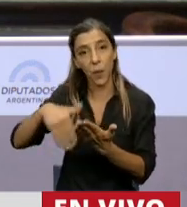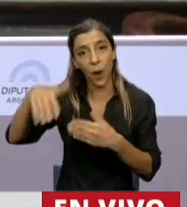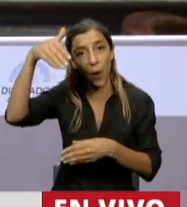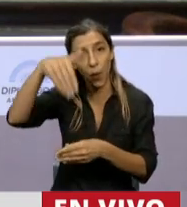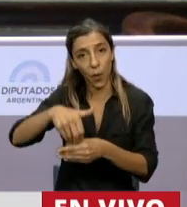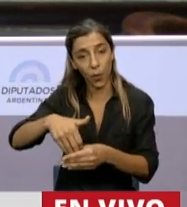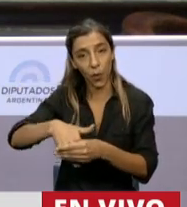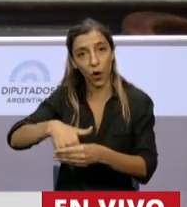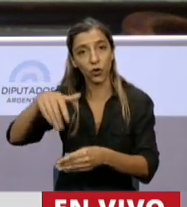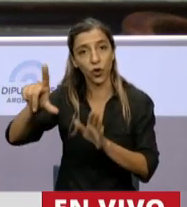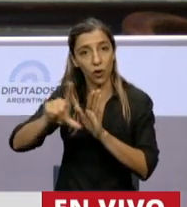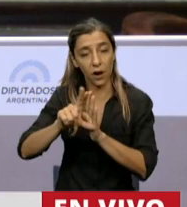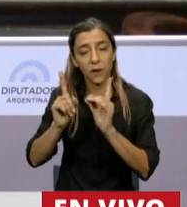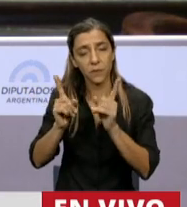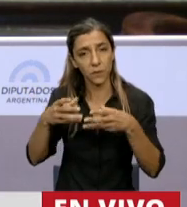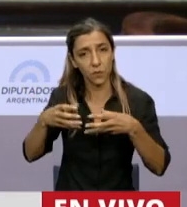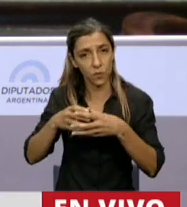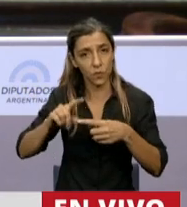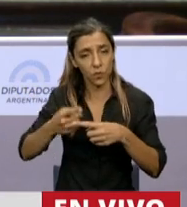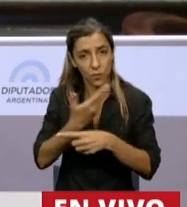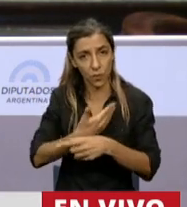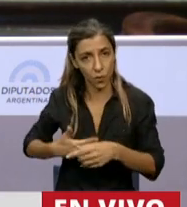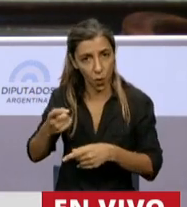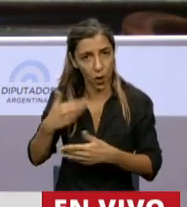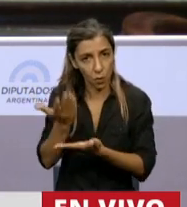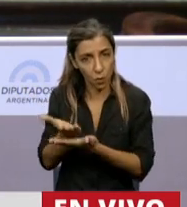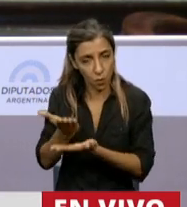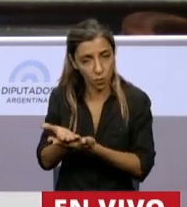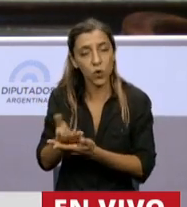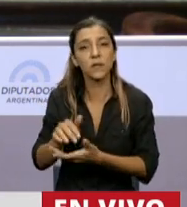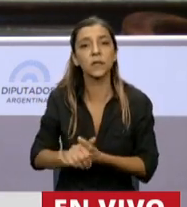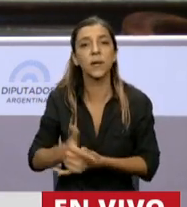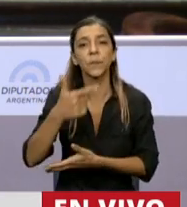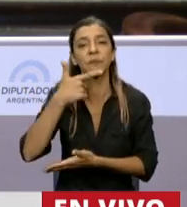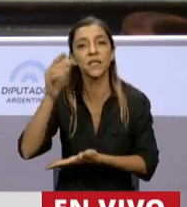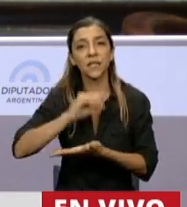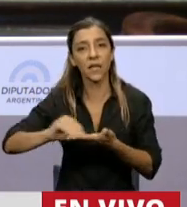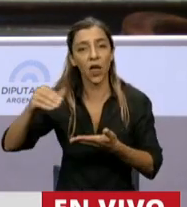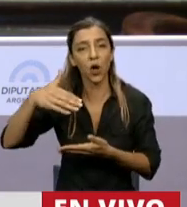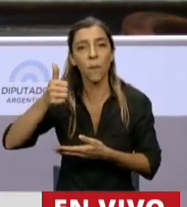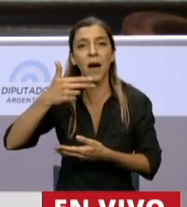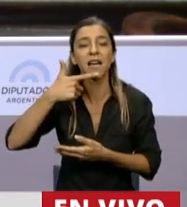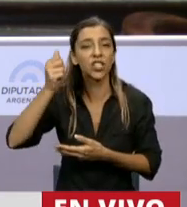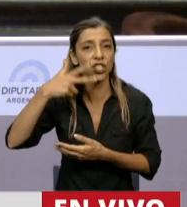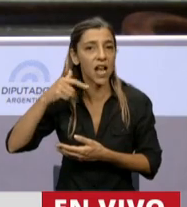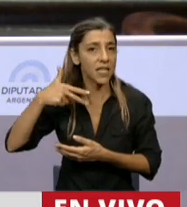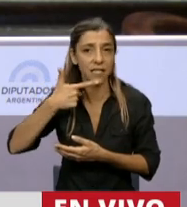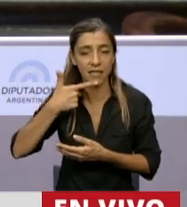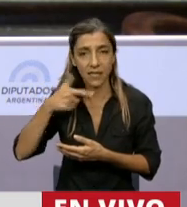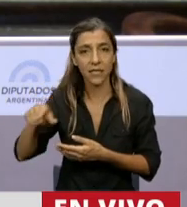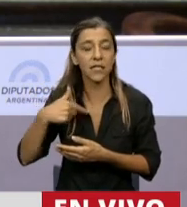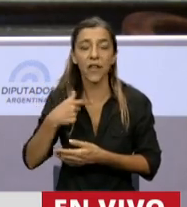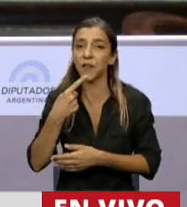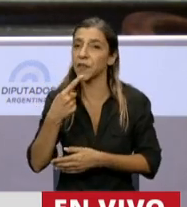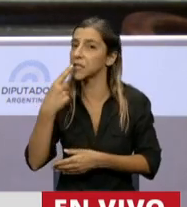que proponía el oficialismo en aquel momento. El senador Mayans se niega a votar